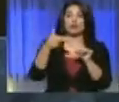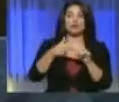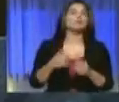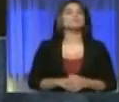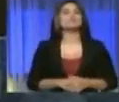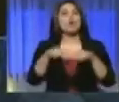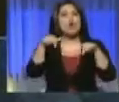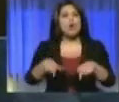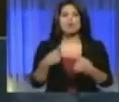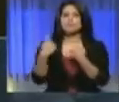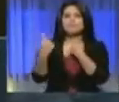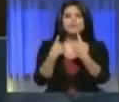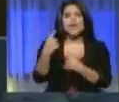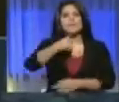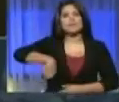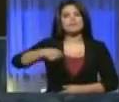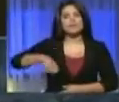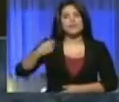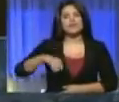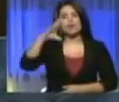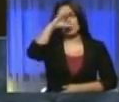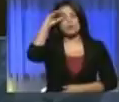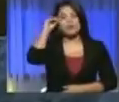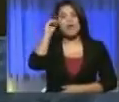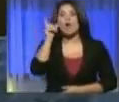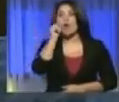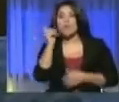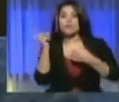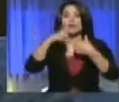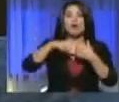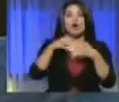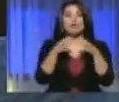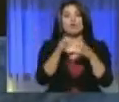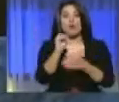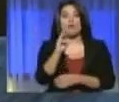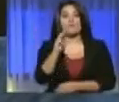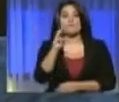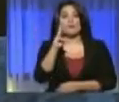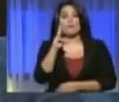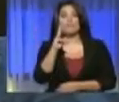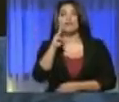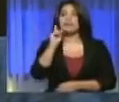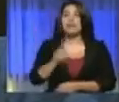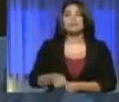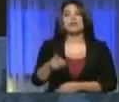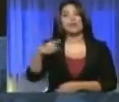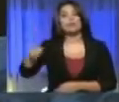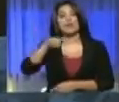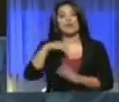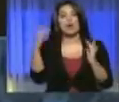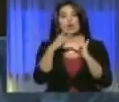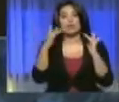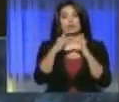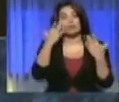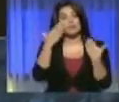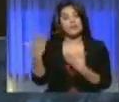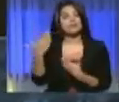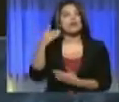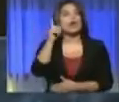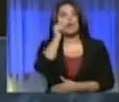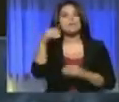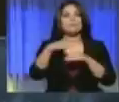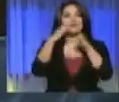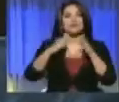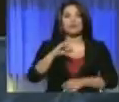estuve conversando con el presidente Rafael Correa, miembro del OPEP. Y bueno, también manténganse en contacto con el ministro de